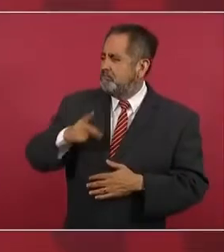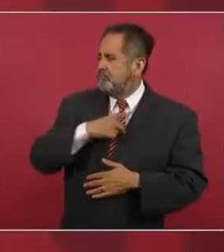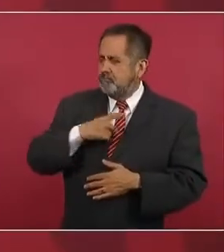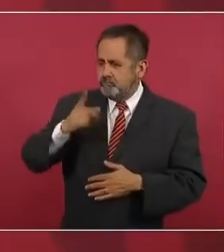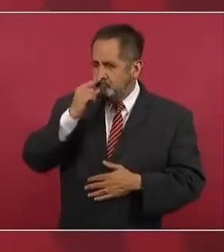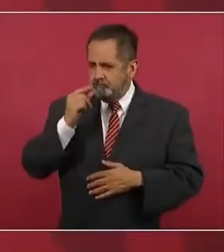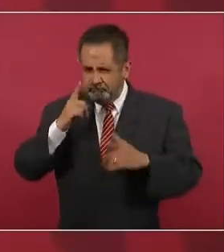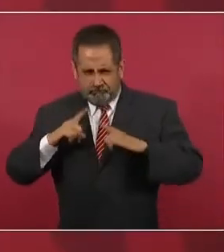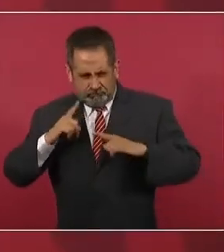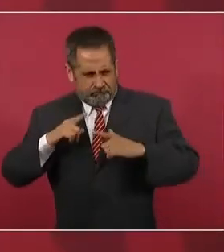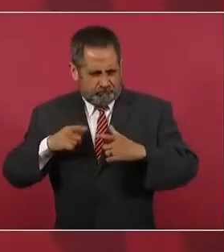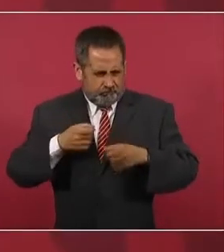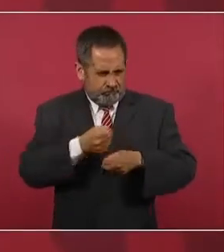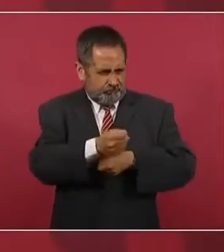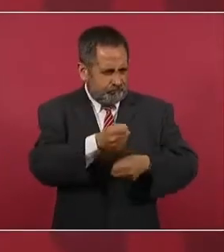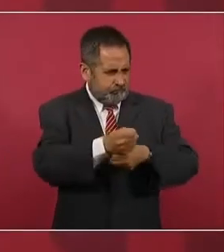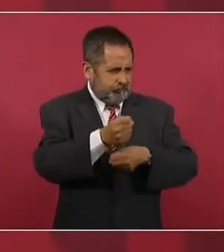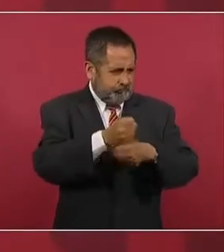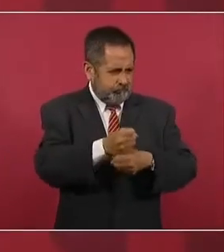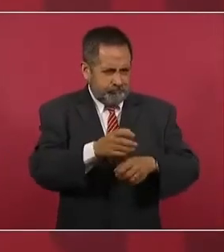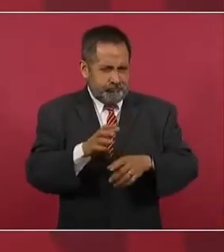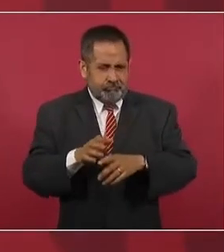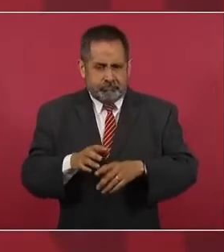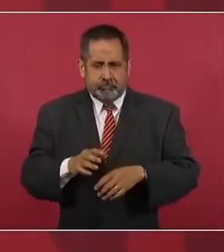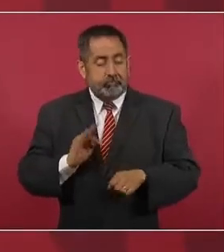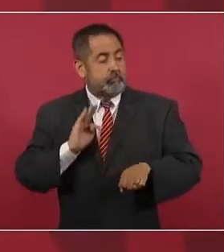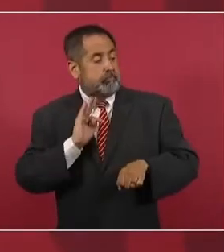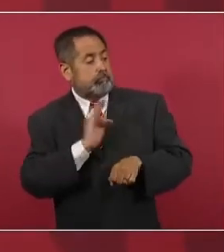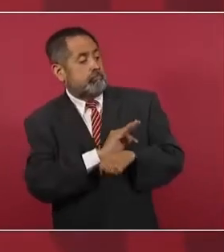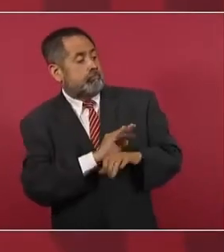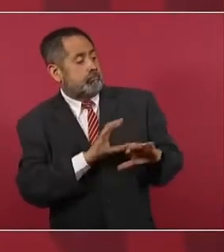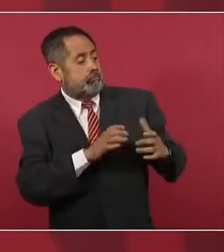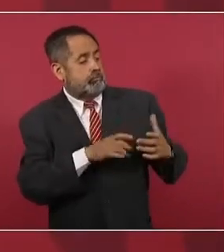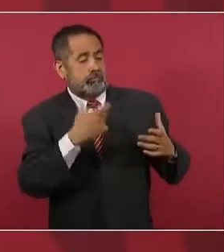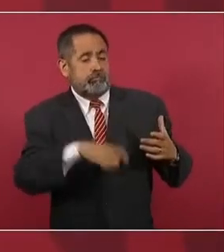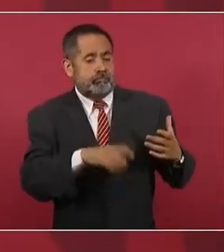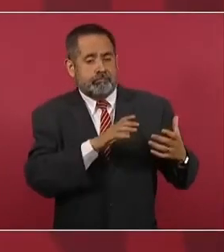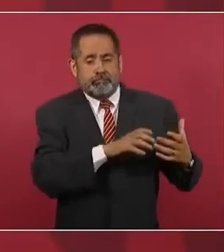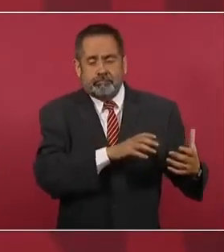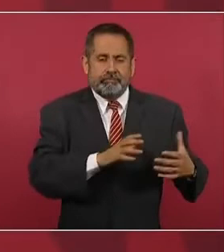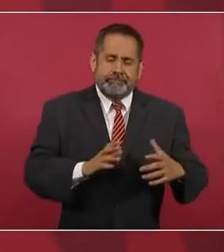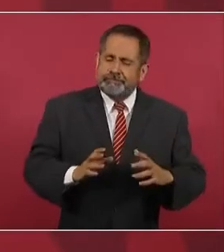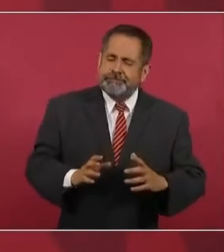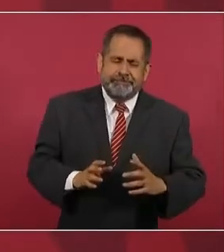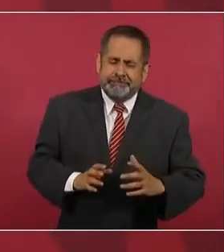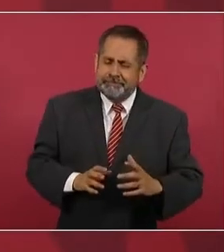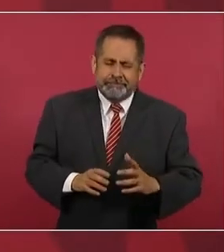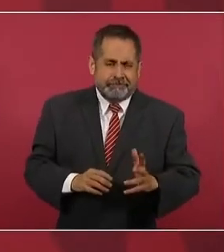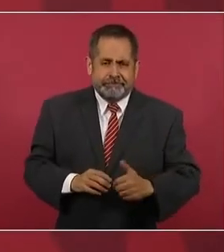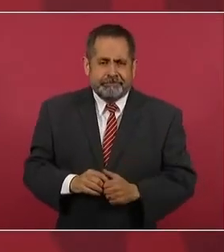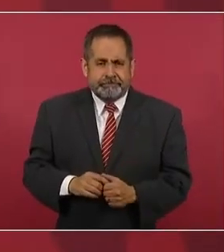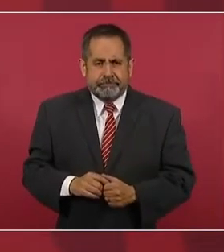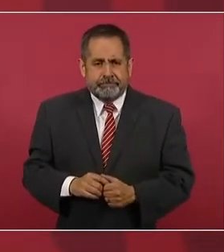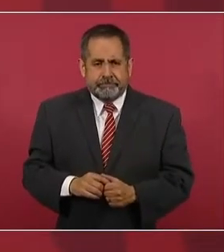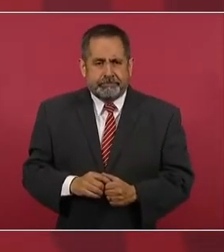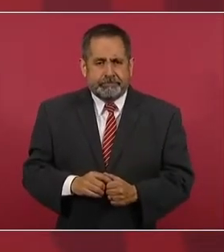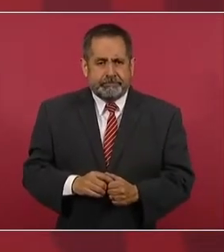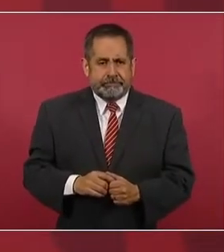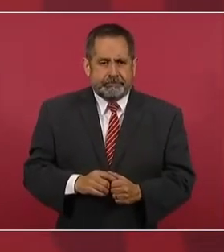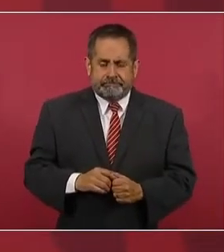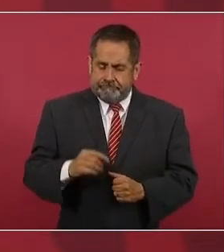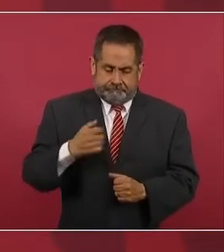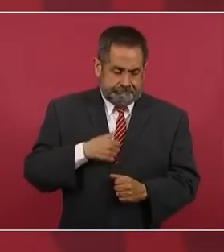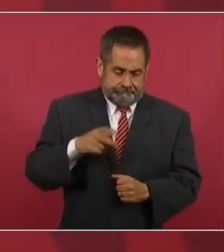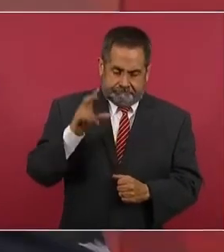que el Estado esté para defender los intereses de los poderosos,